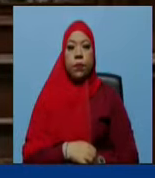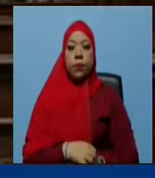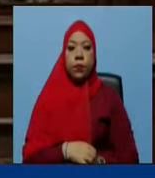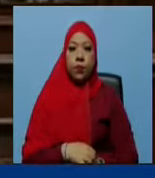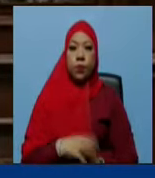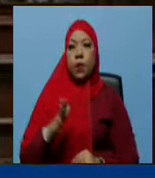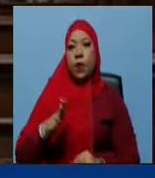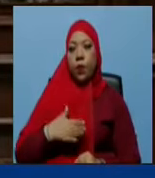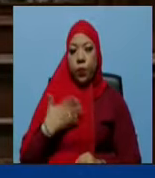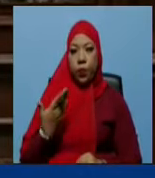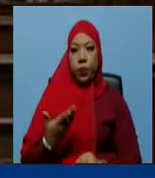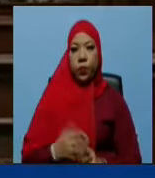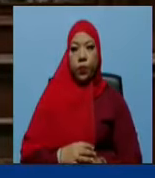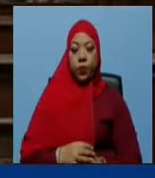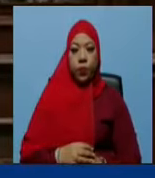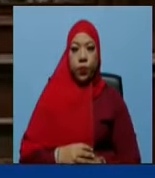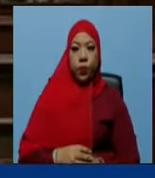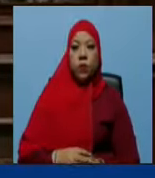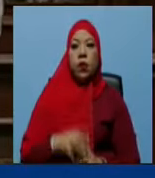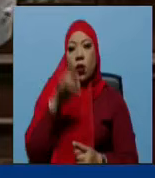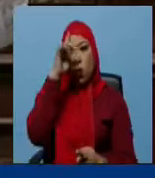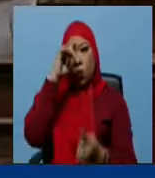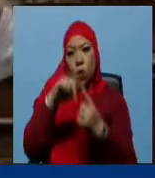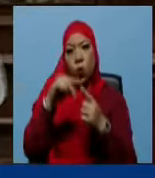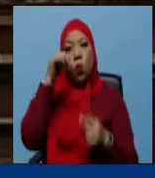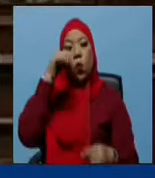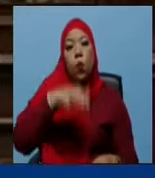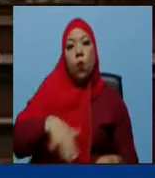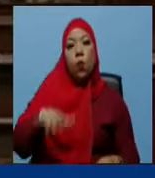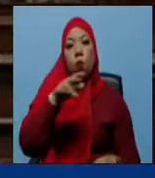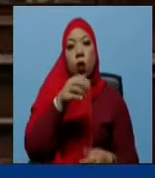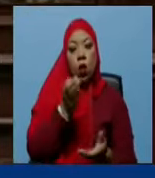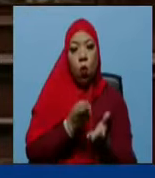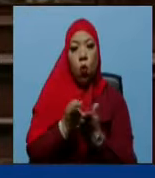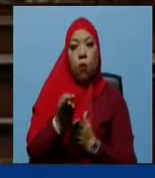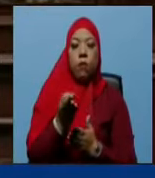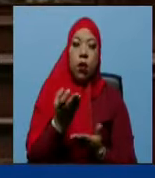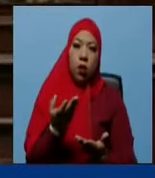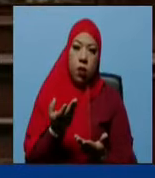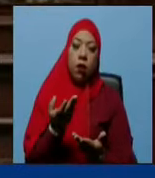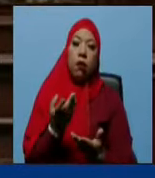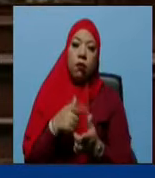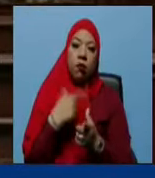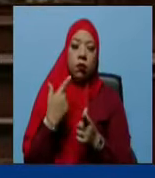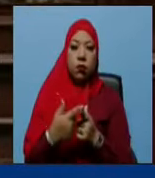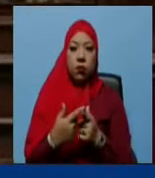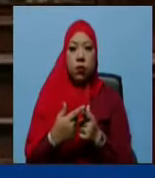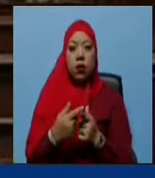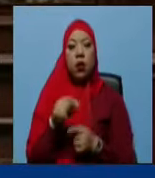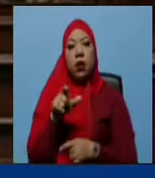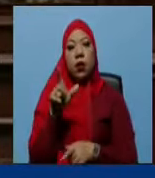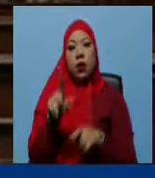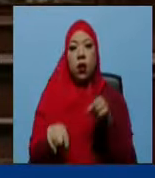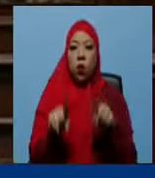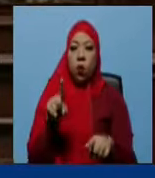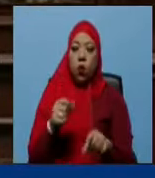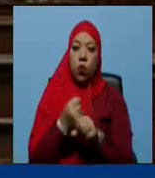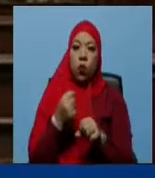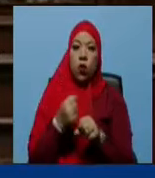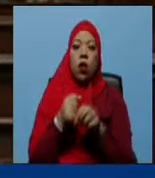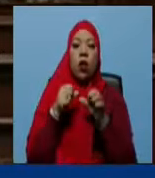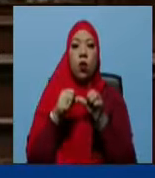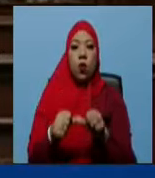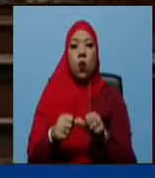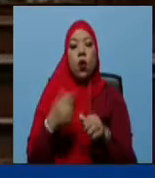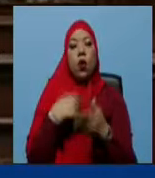para poder señalarle a los pueblos humildes de entonces que ellos también eran seguidores